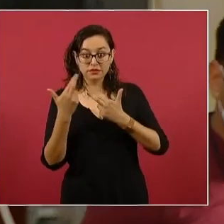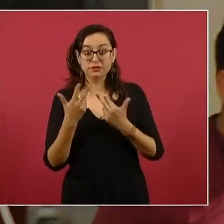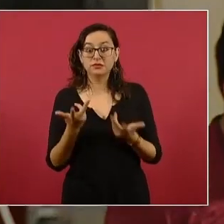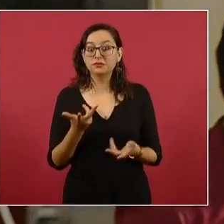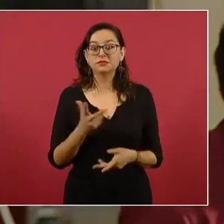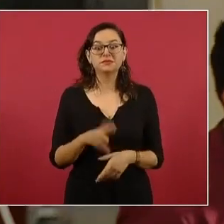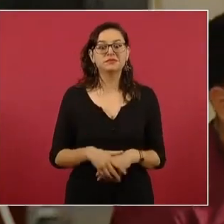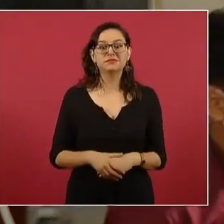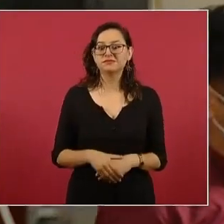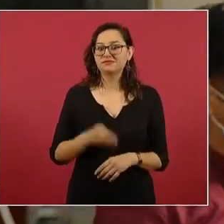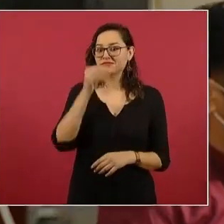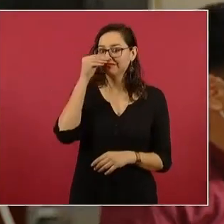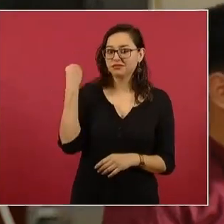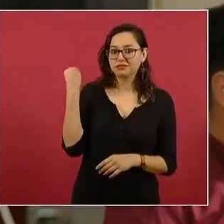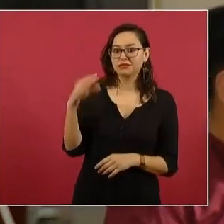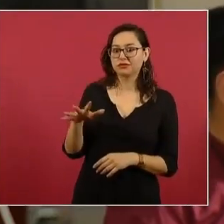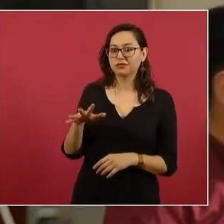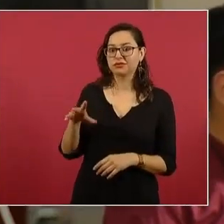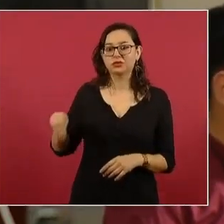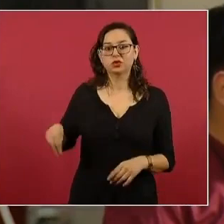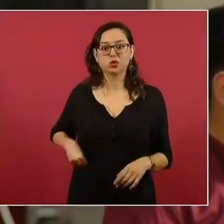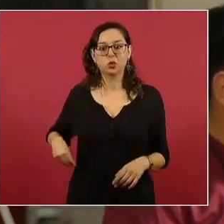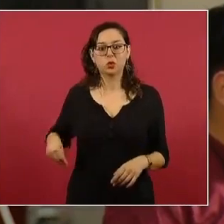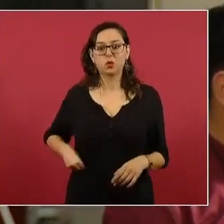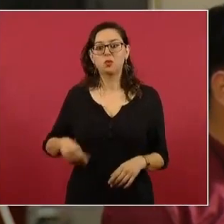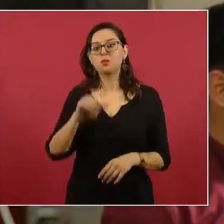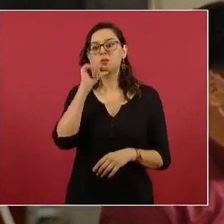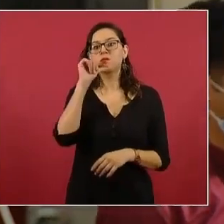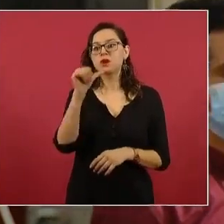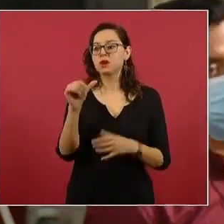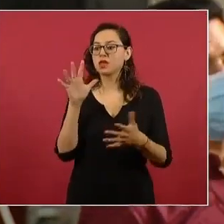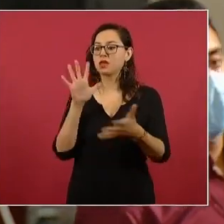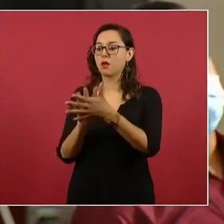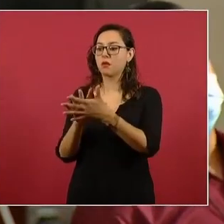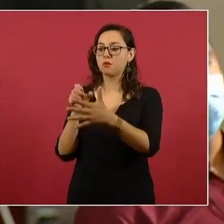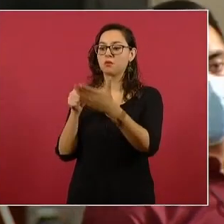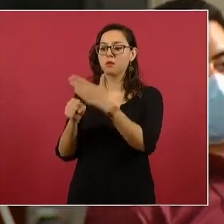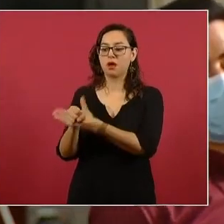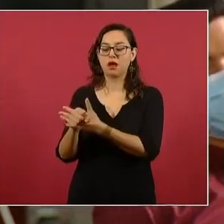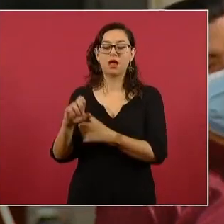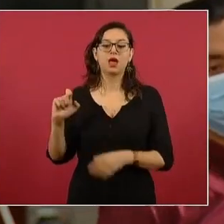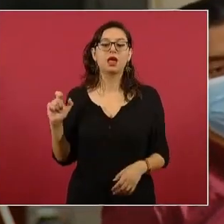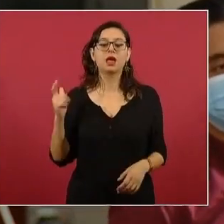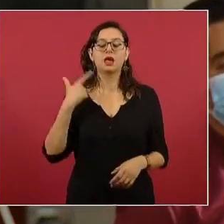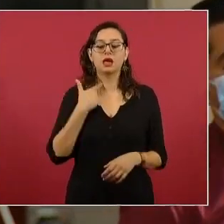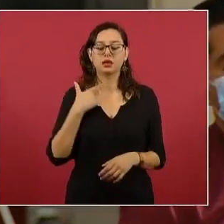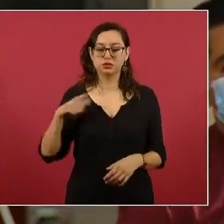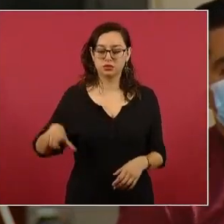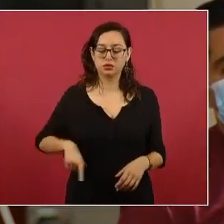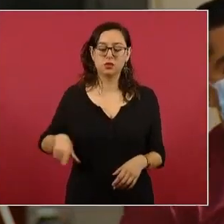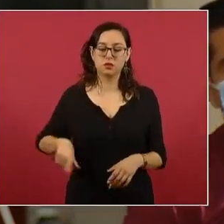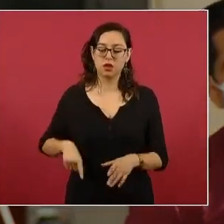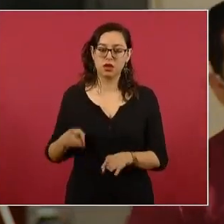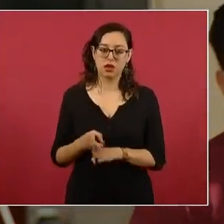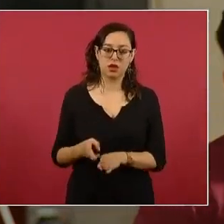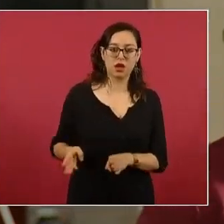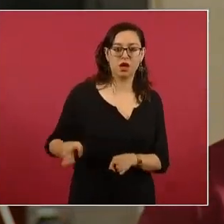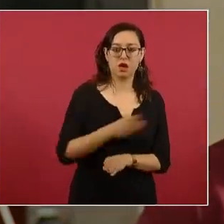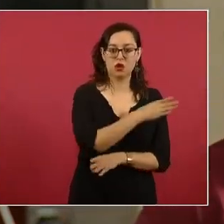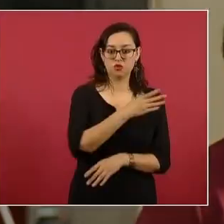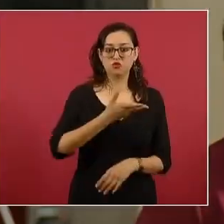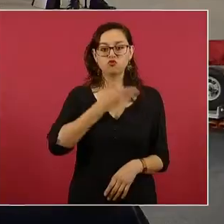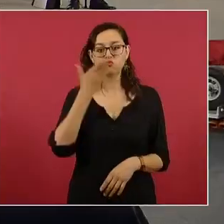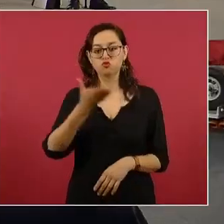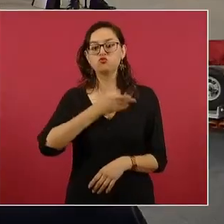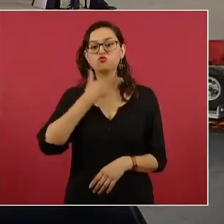fabricaban delitos o fabricaban falsos culpables, presidente, en los sexenios anteriores. ¿Se le puede entregar este expediente para que la familia sea recibida